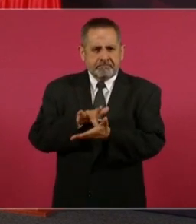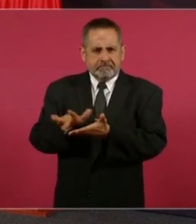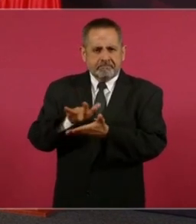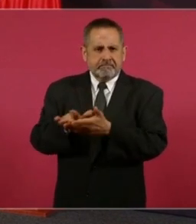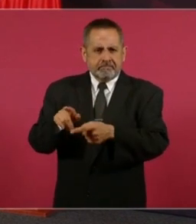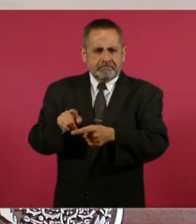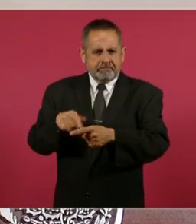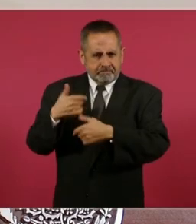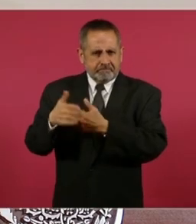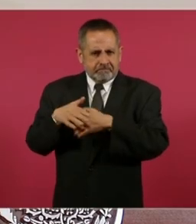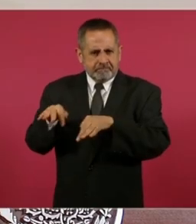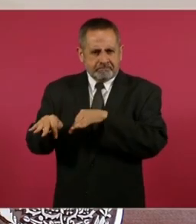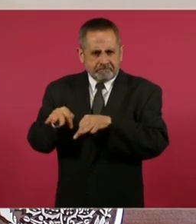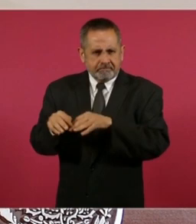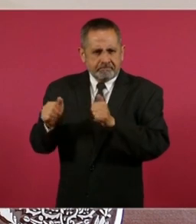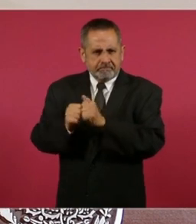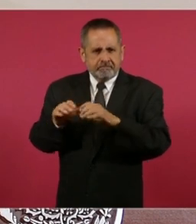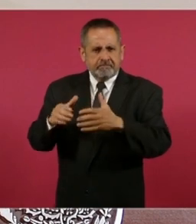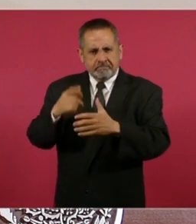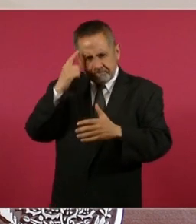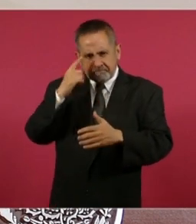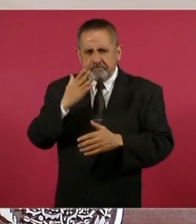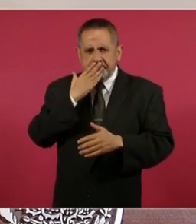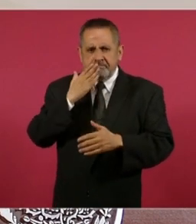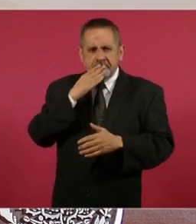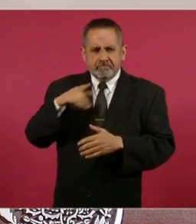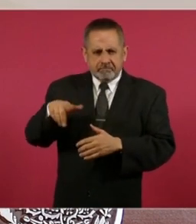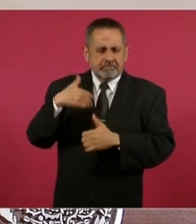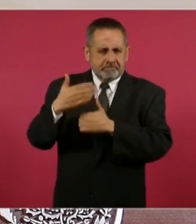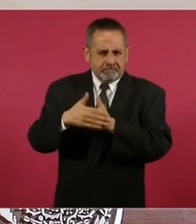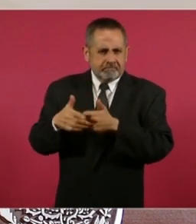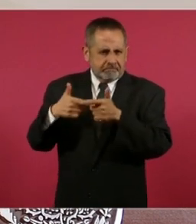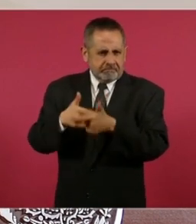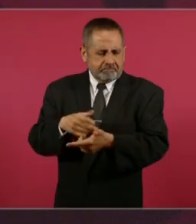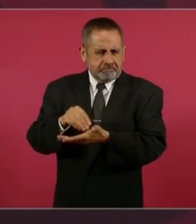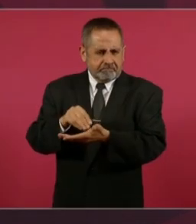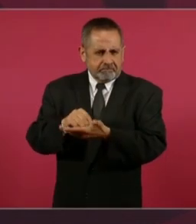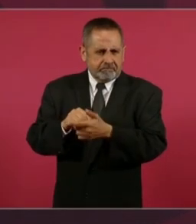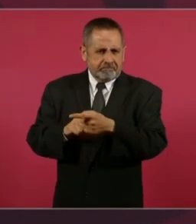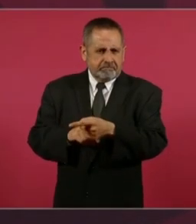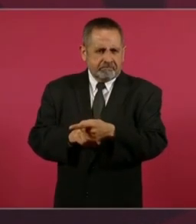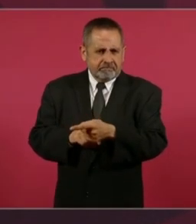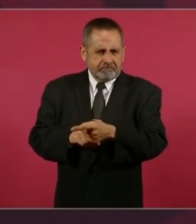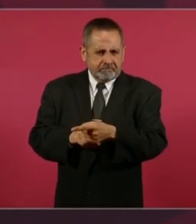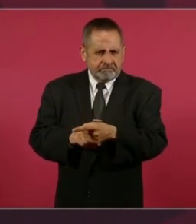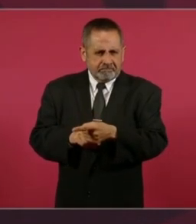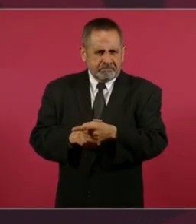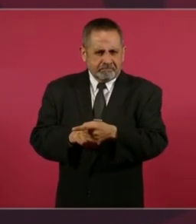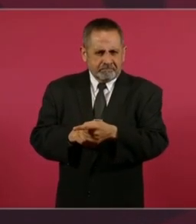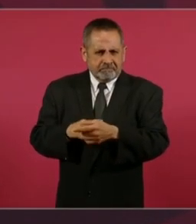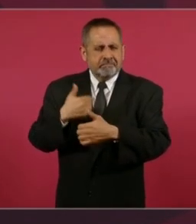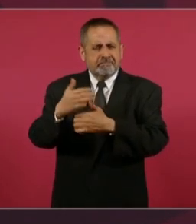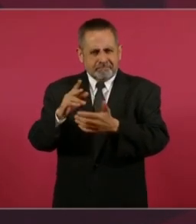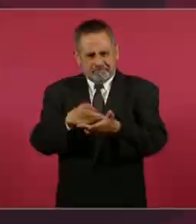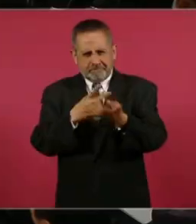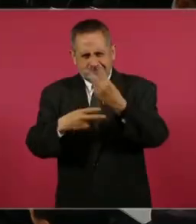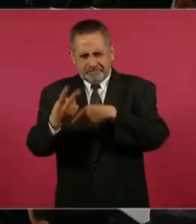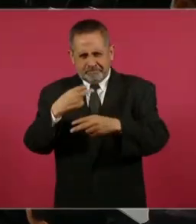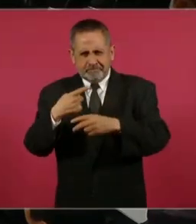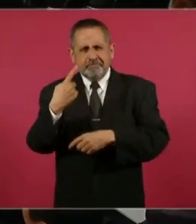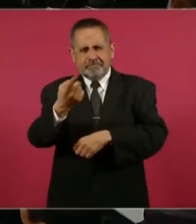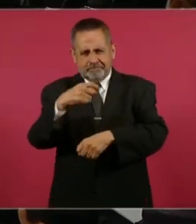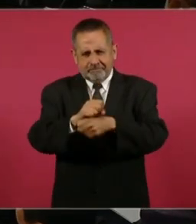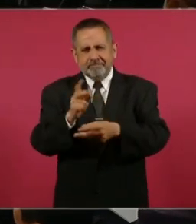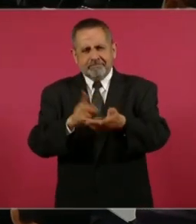y estamos trabajando para Sonora lo vamos a seguir haciendo regresa regresa la